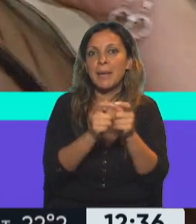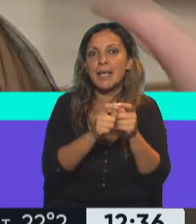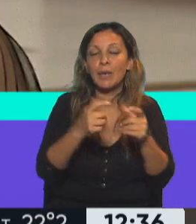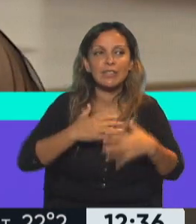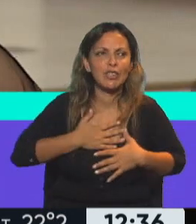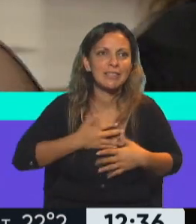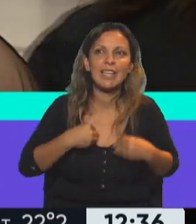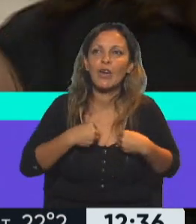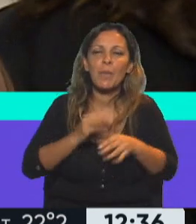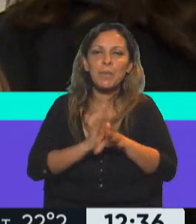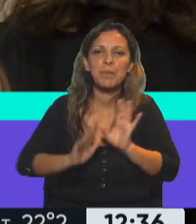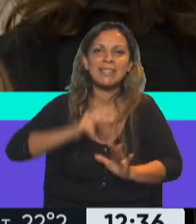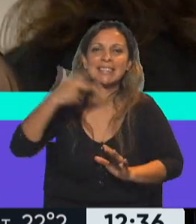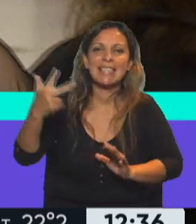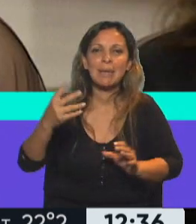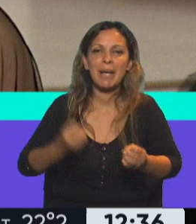triplemente emocionante.